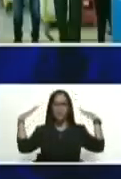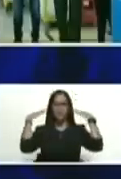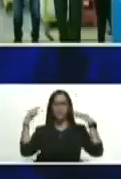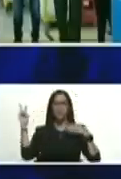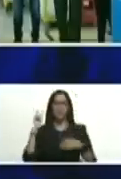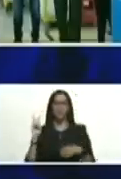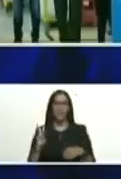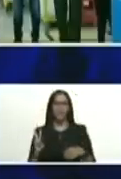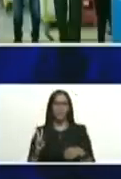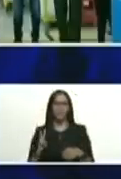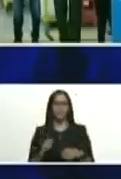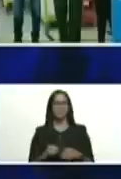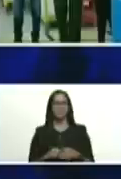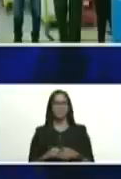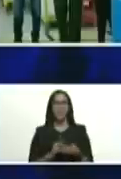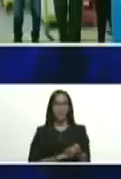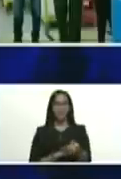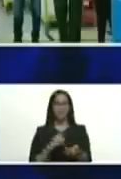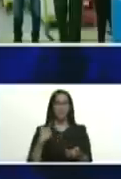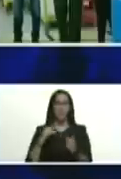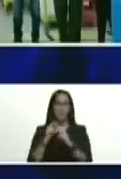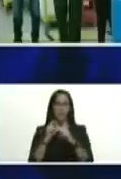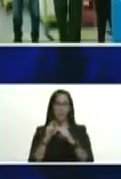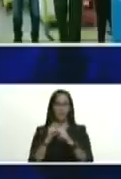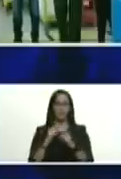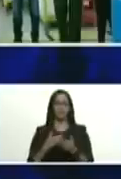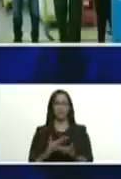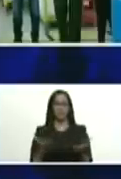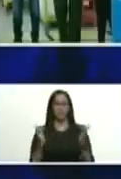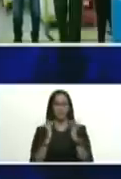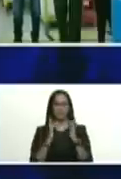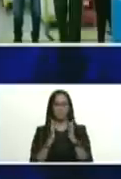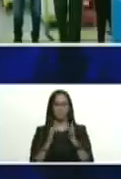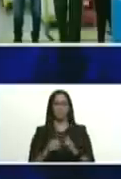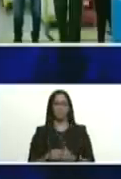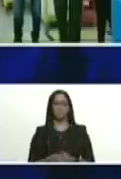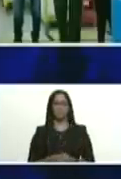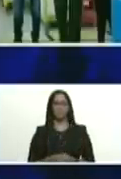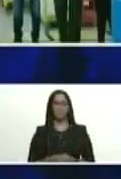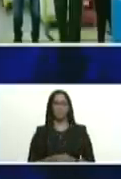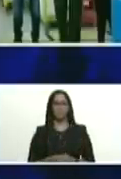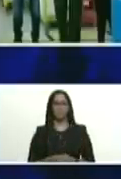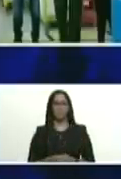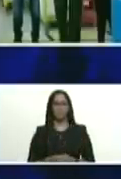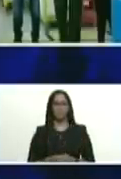Víctor Clar, tienes la palabra. Adelante, compañero.